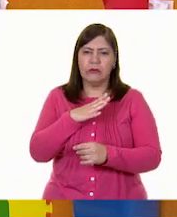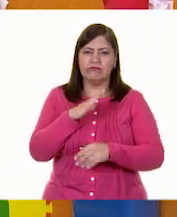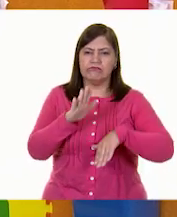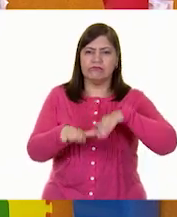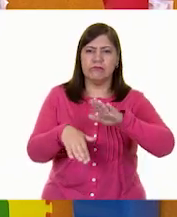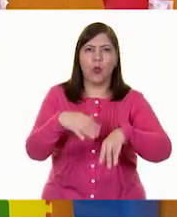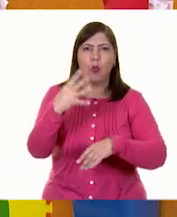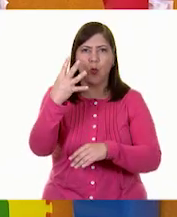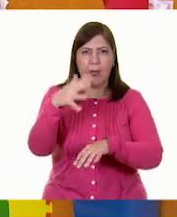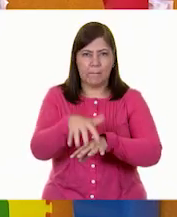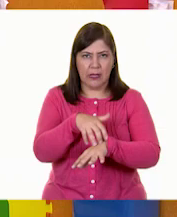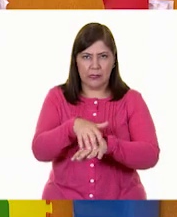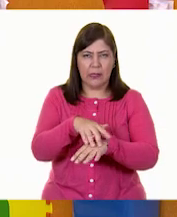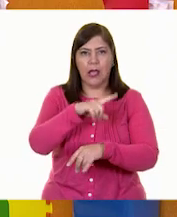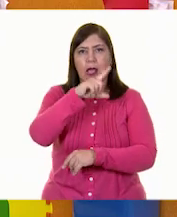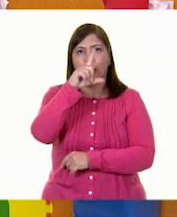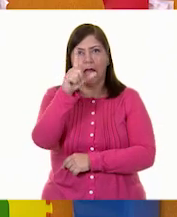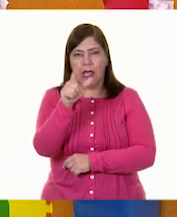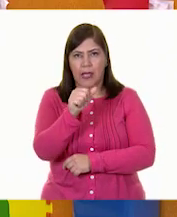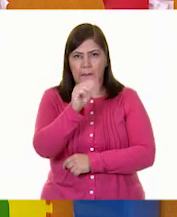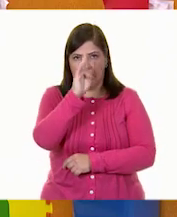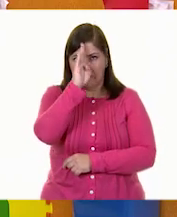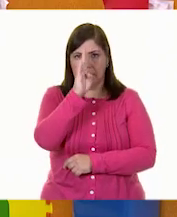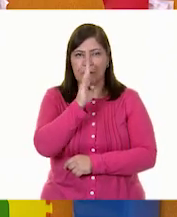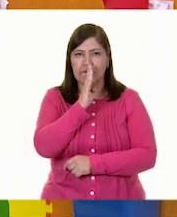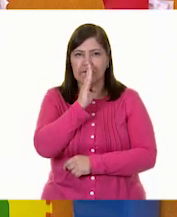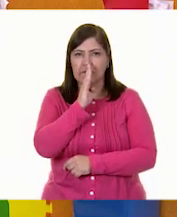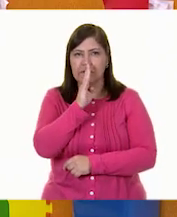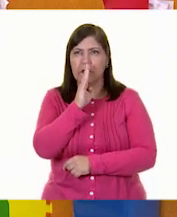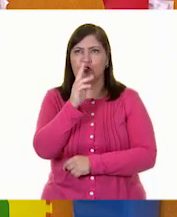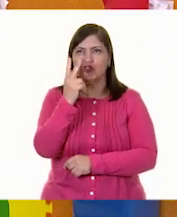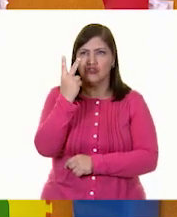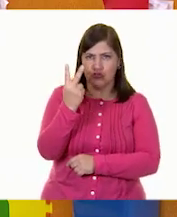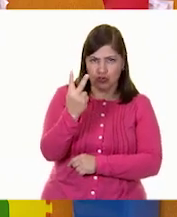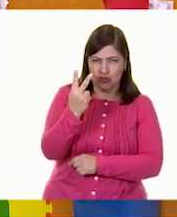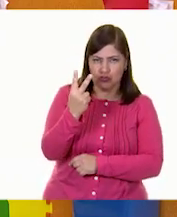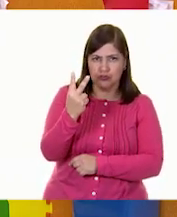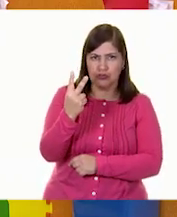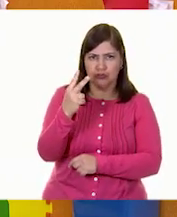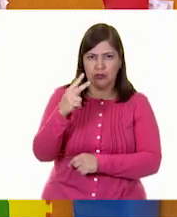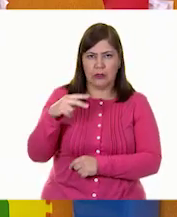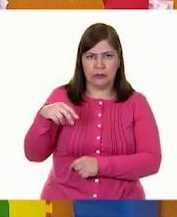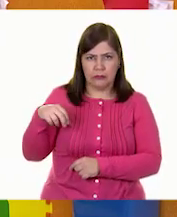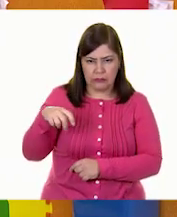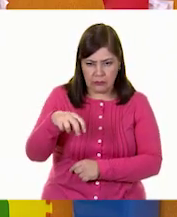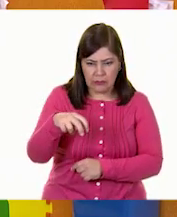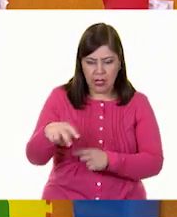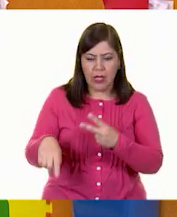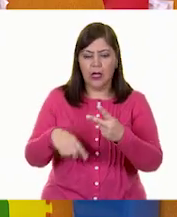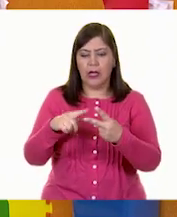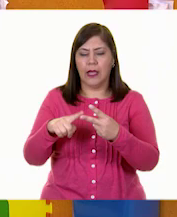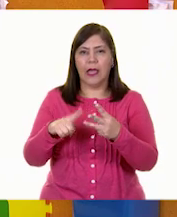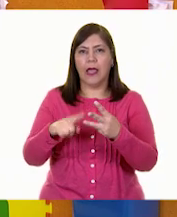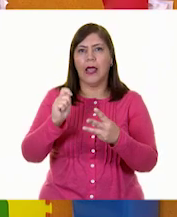al mediodía camina en dos y al atardecer camina en tres.